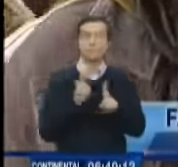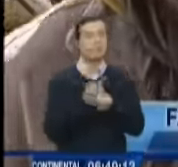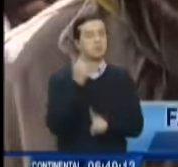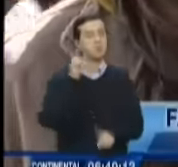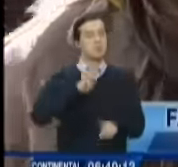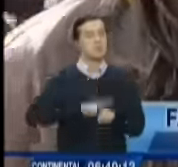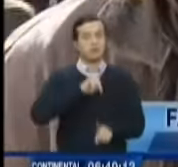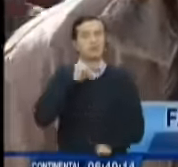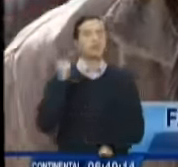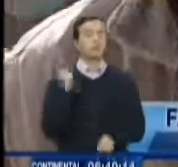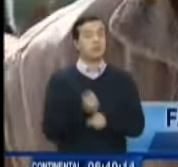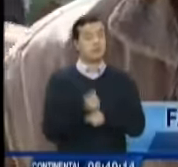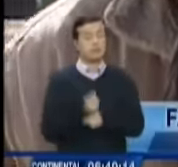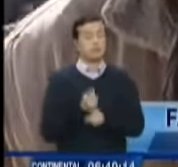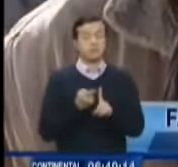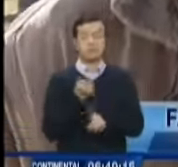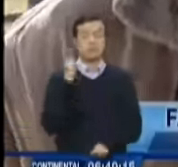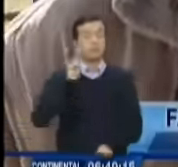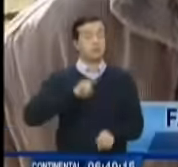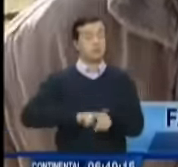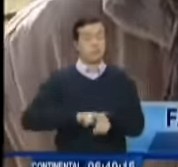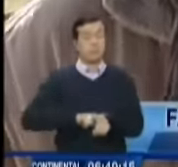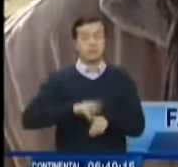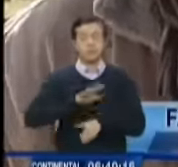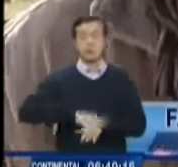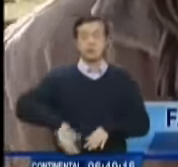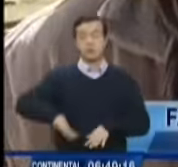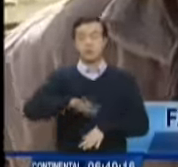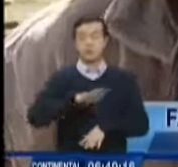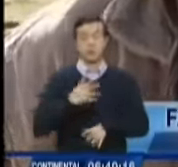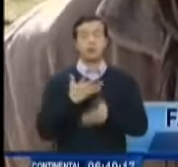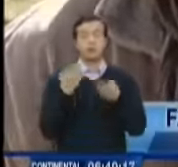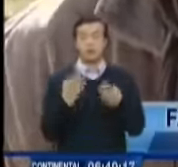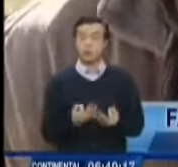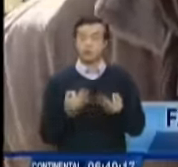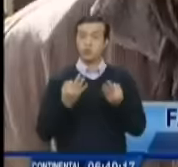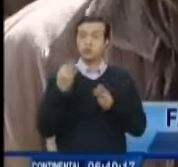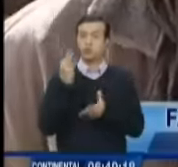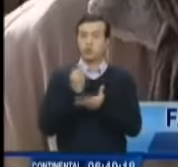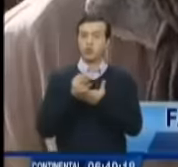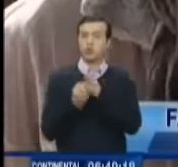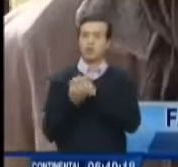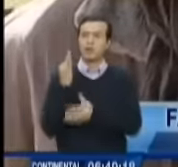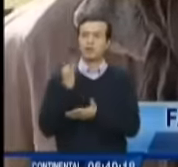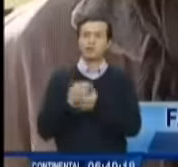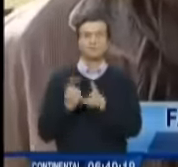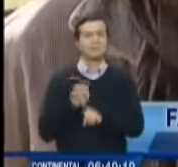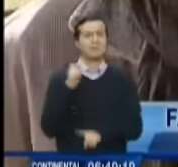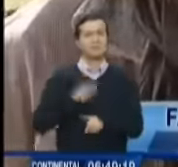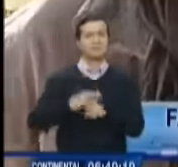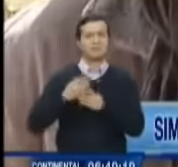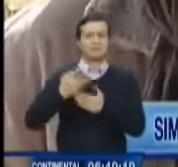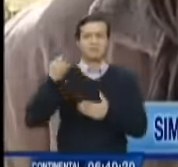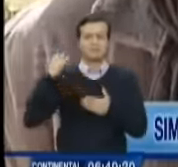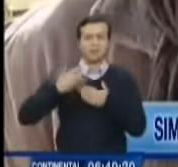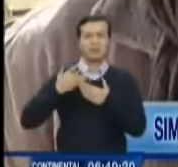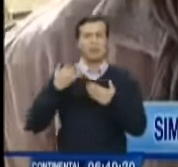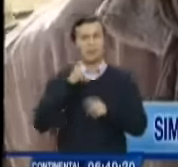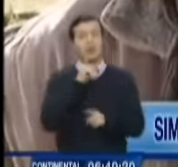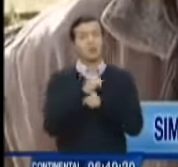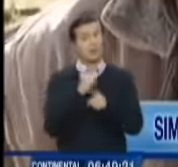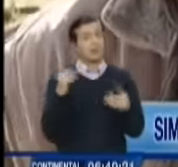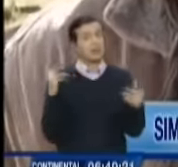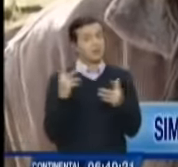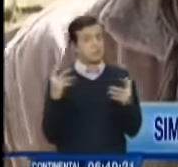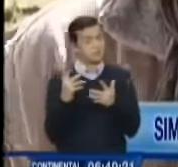esto que nos pasa aquí en el sector Pedregal por parte del Cotopaxi. La gente estamos medio